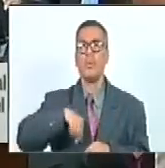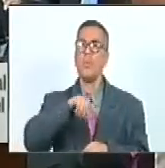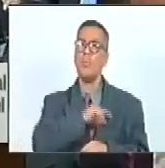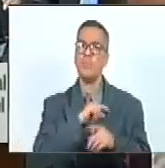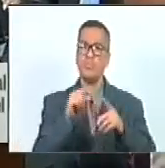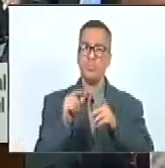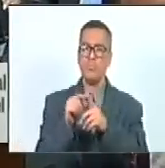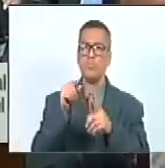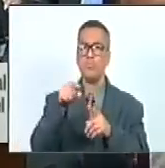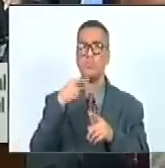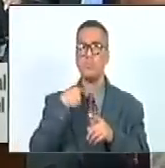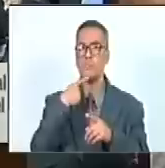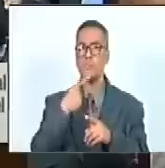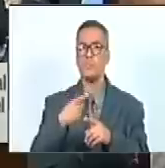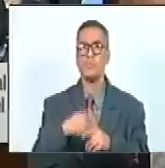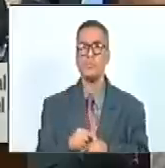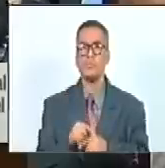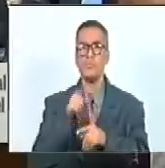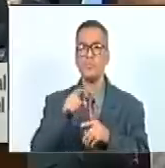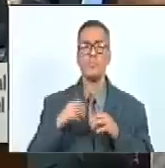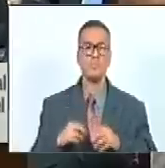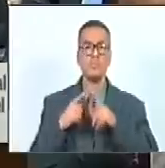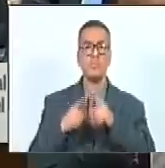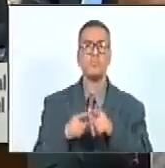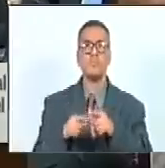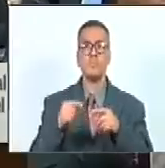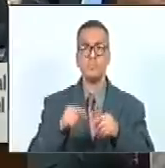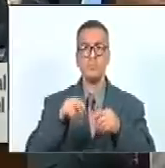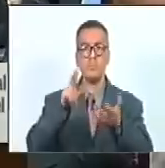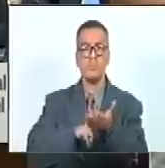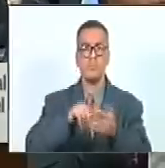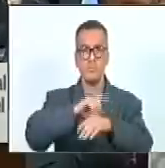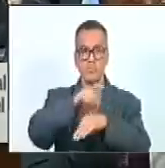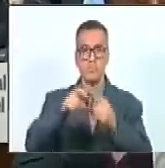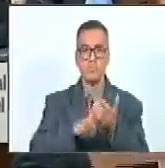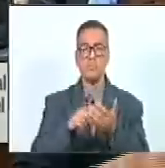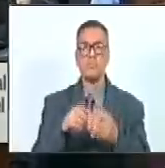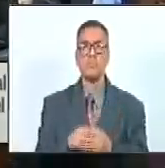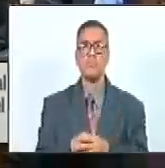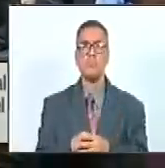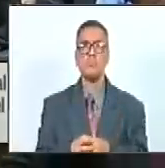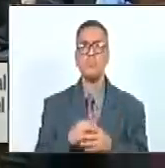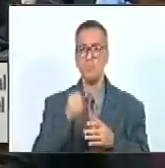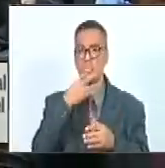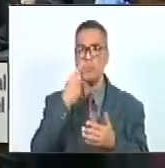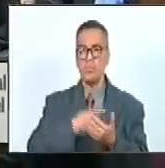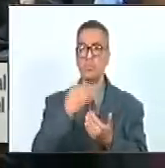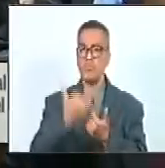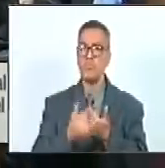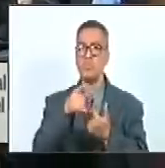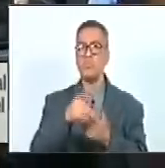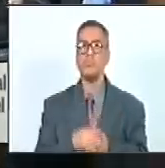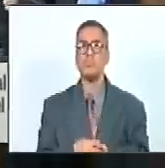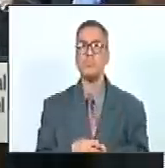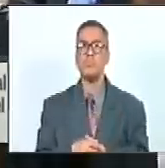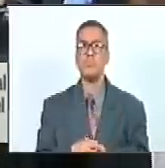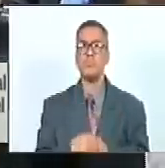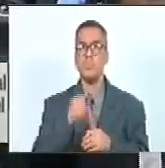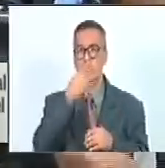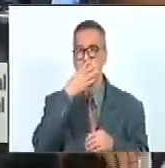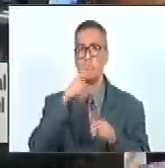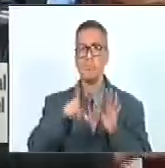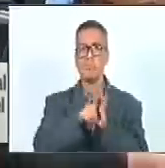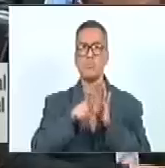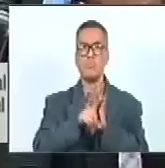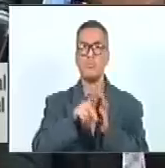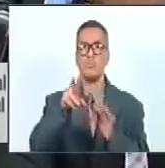opinión, y así lo hemos señalado en esta instancia y lo ratificamos en Cámara Plena, es un buen proyecto, es una buena ley. No